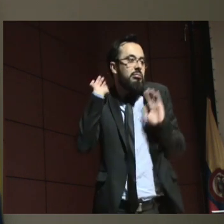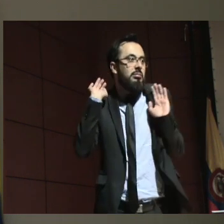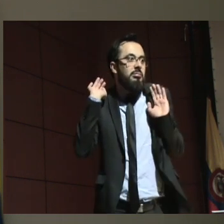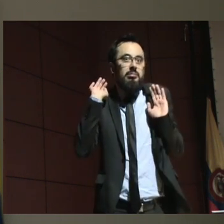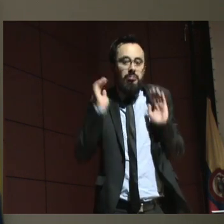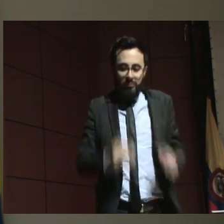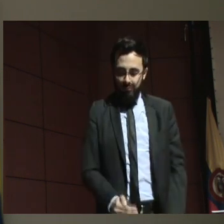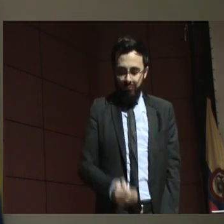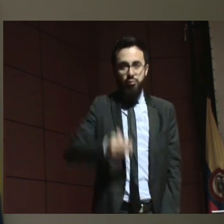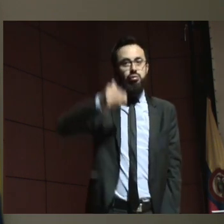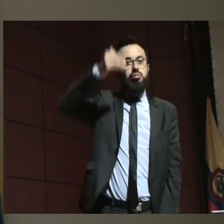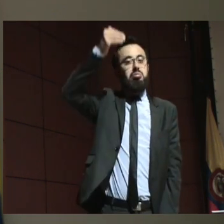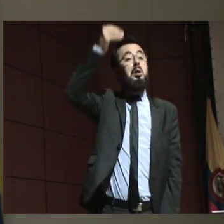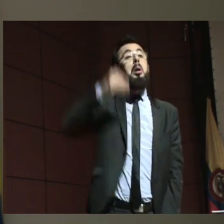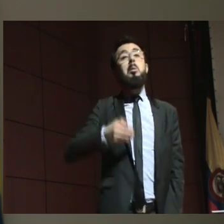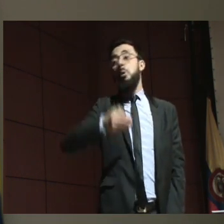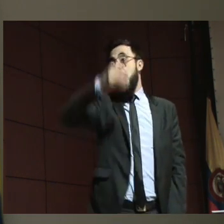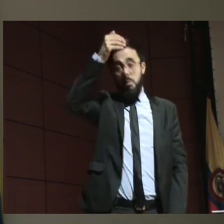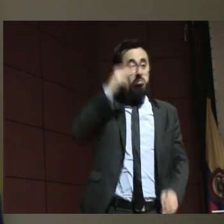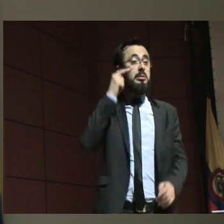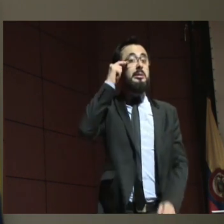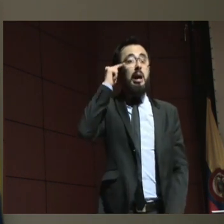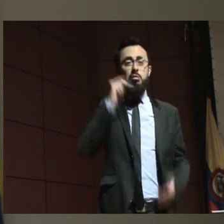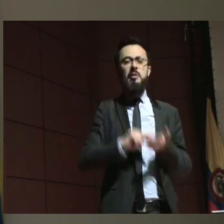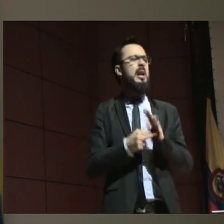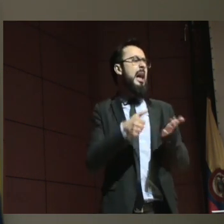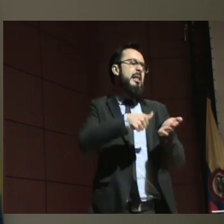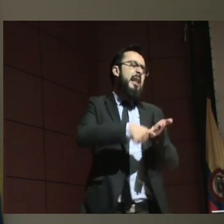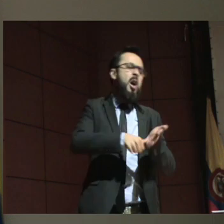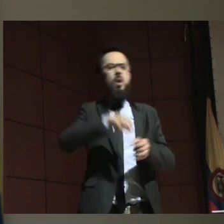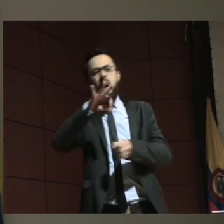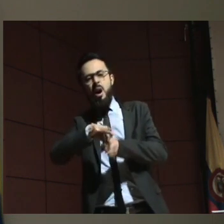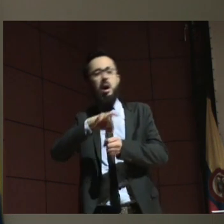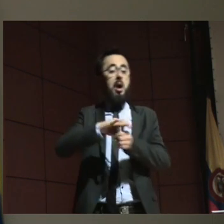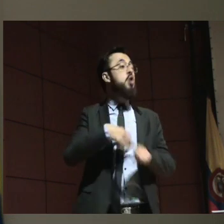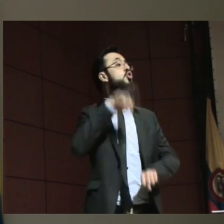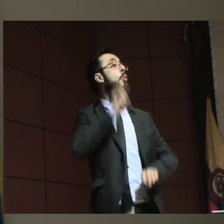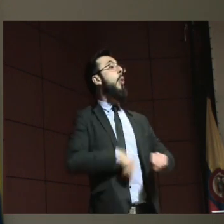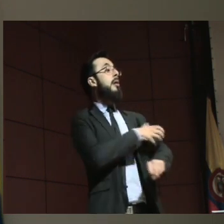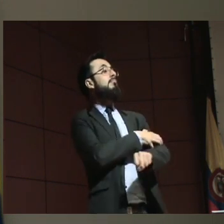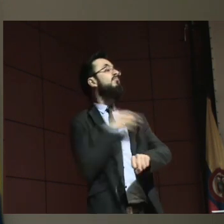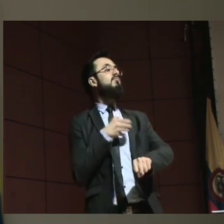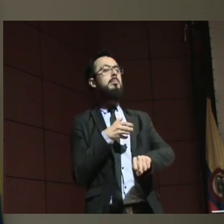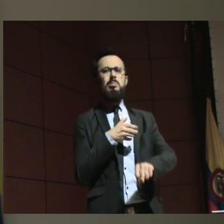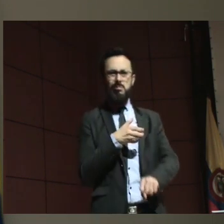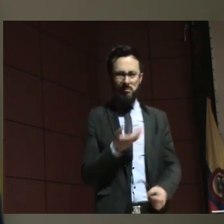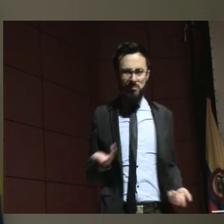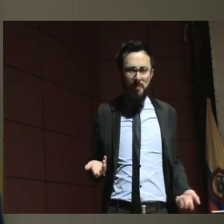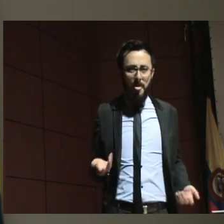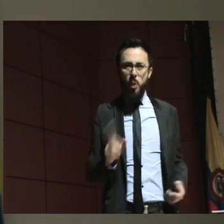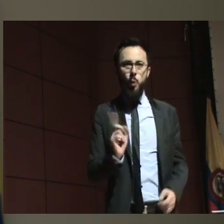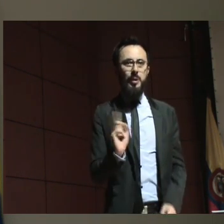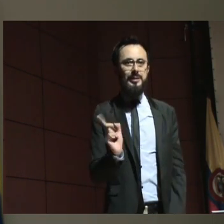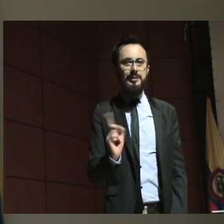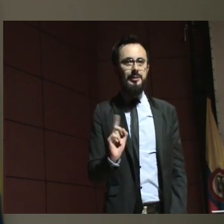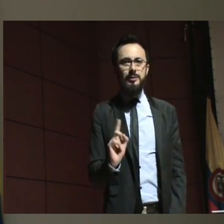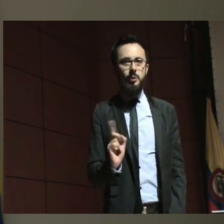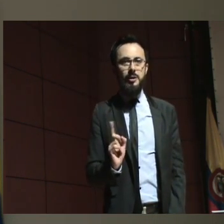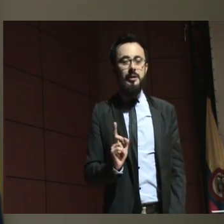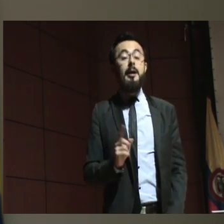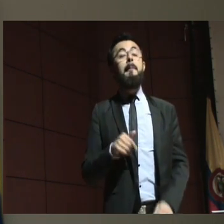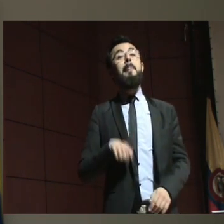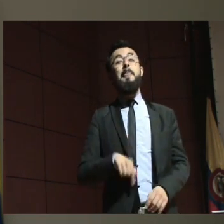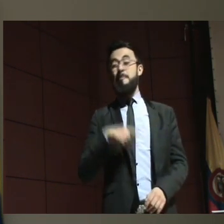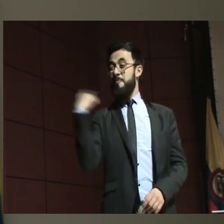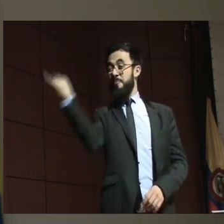que no pueda ejercer mi capacidad jurídica. Sin embargo, como se habla de rehabilitación, los jueces y las juezas de familia en